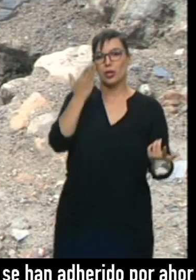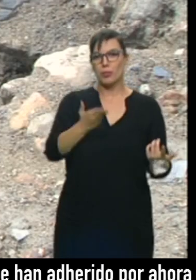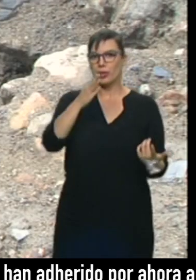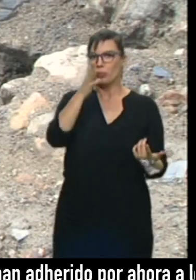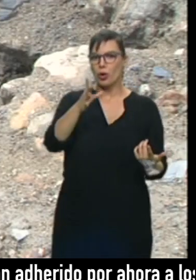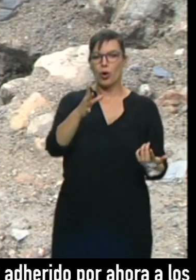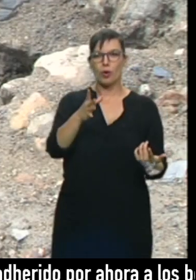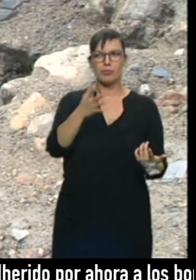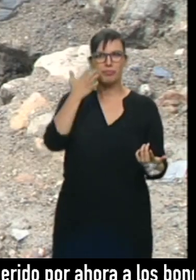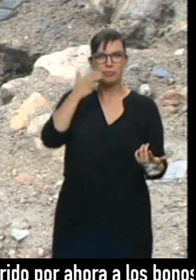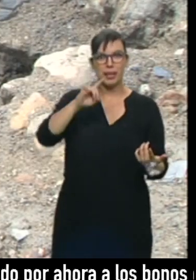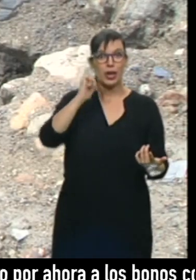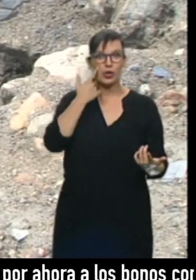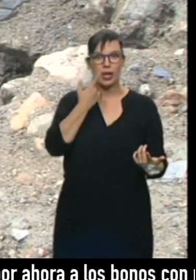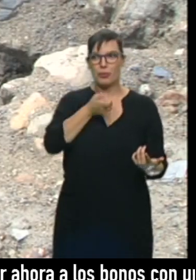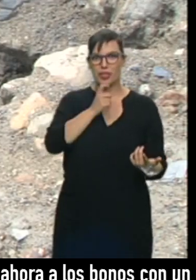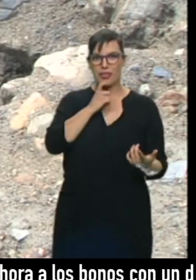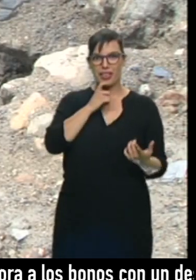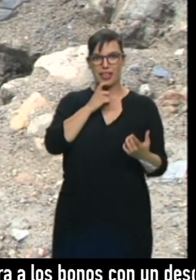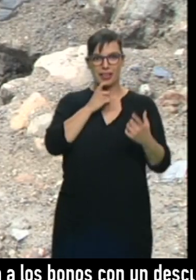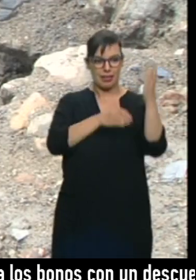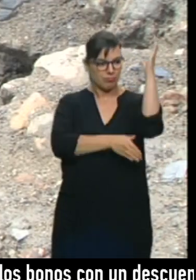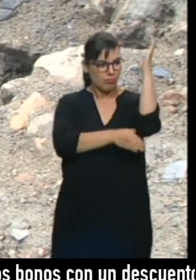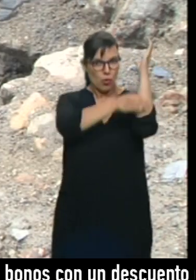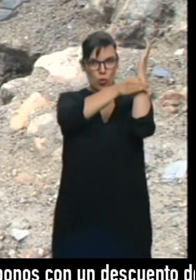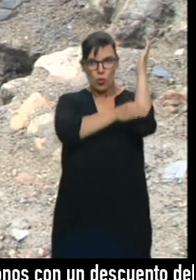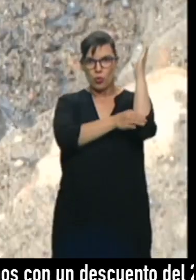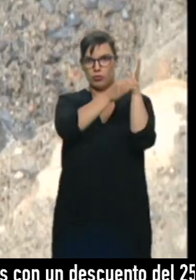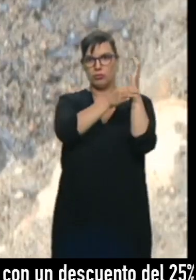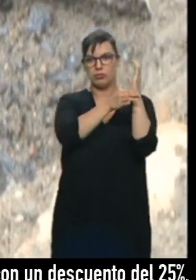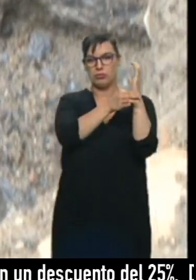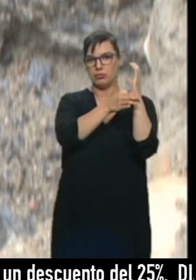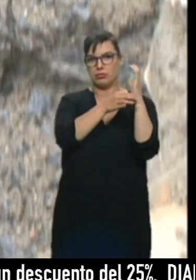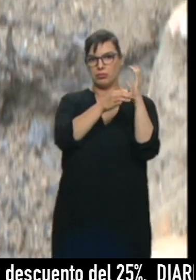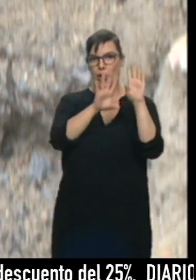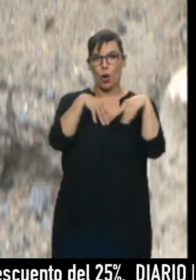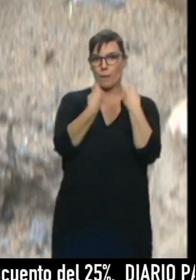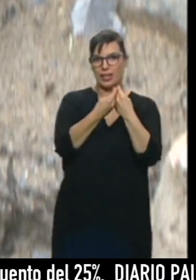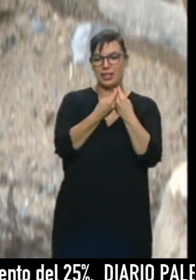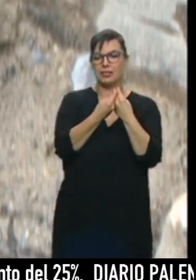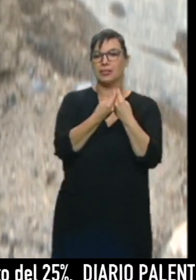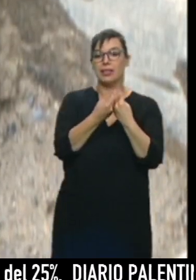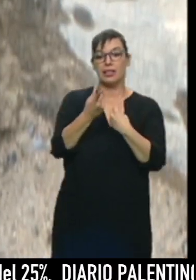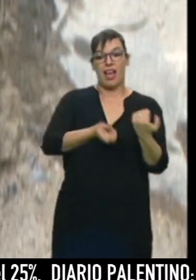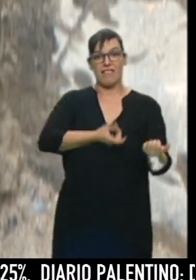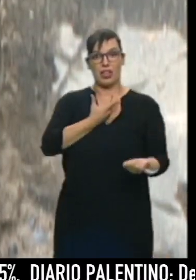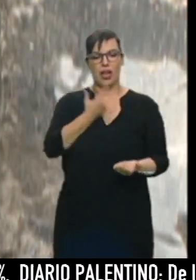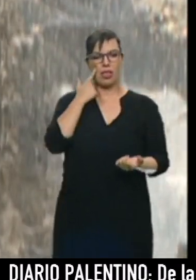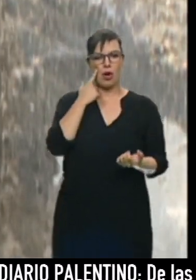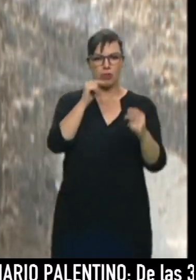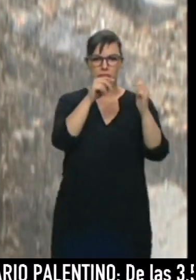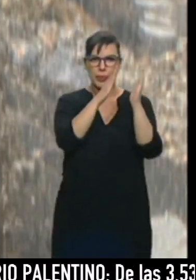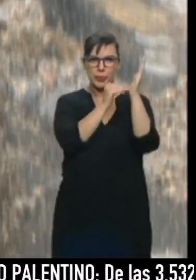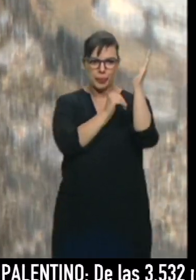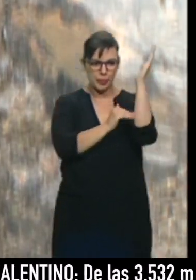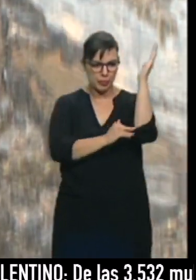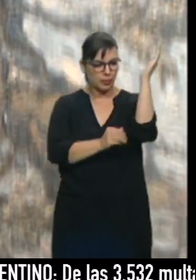muy raro encontrarlas así, enteras y en posición de vida. Este grupo de aficionados ha puesto al descubierto casi dos metros y medio de un